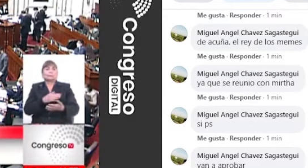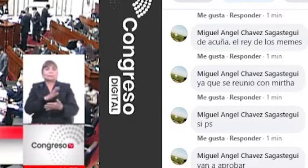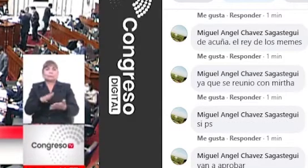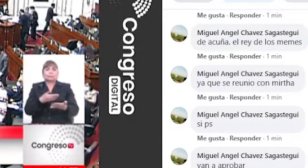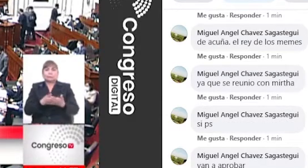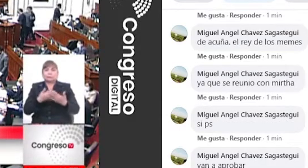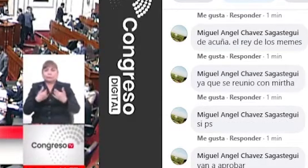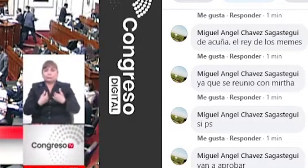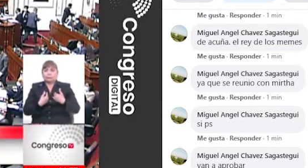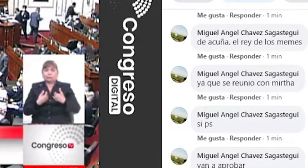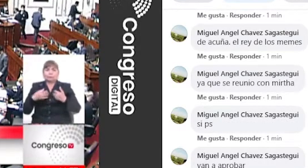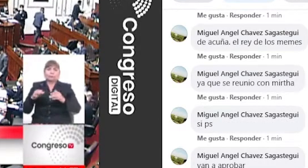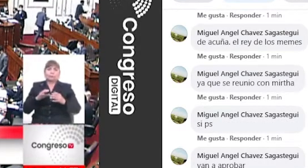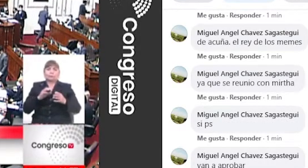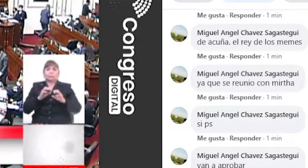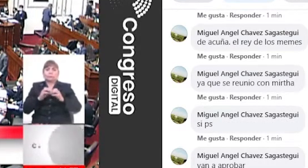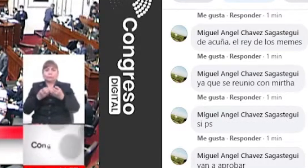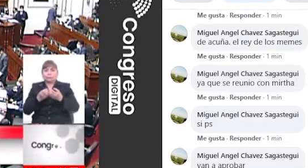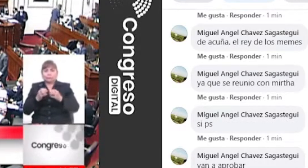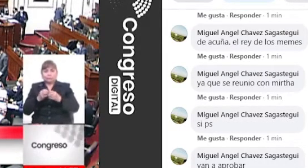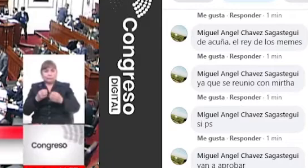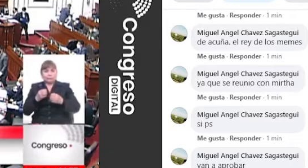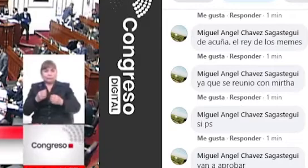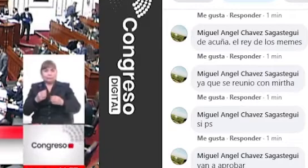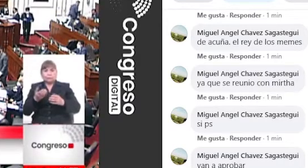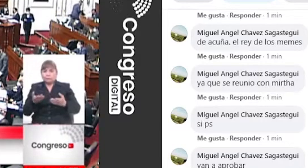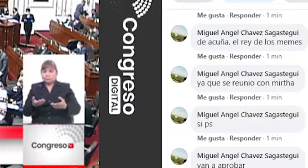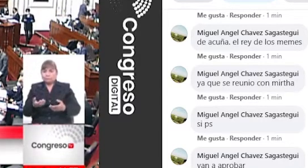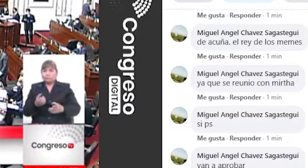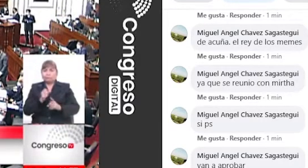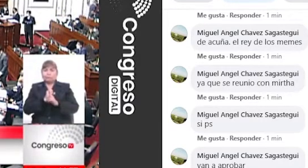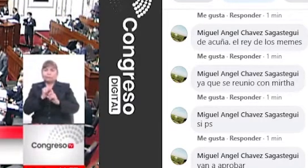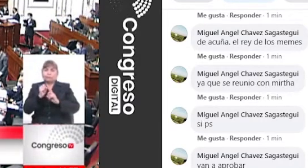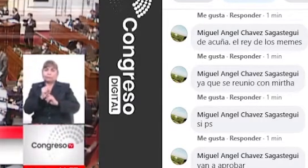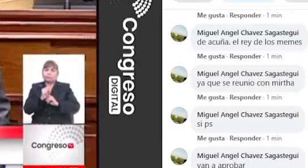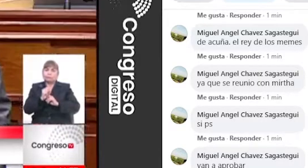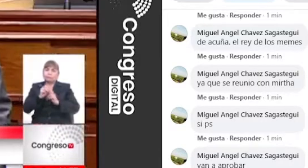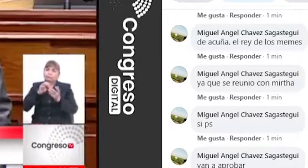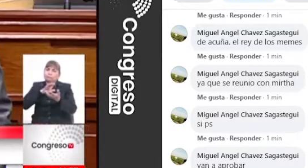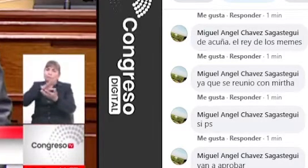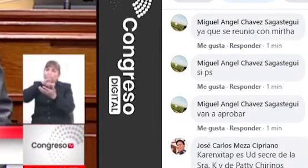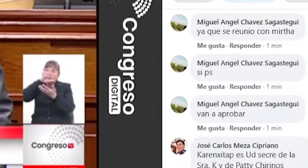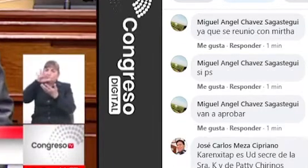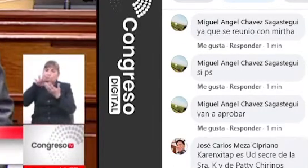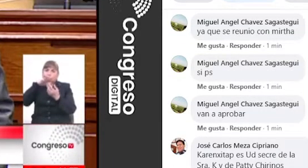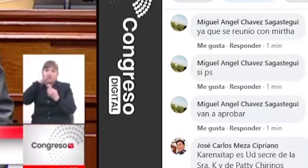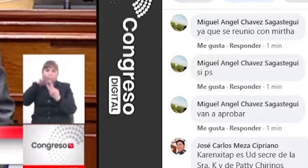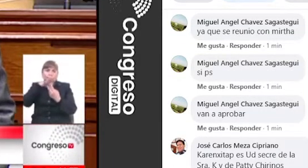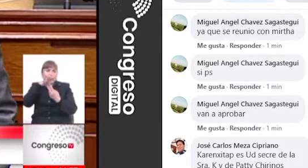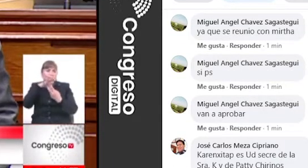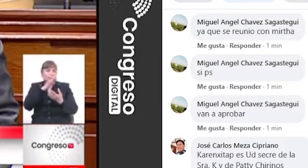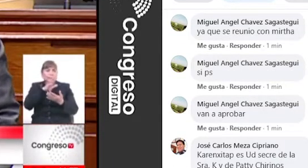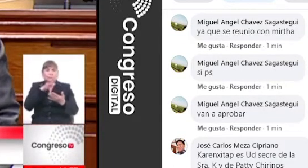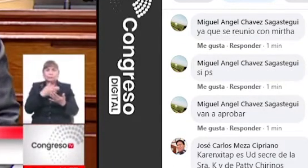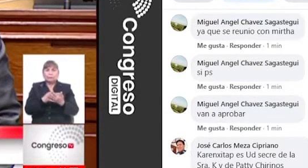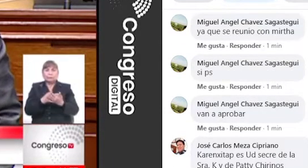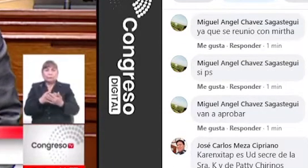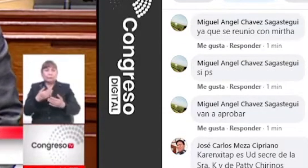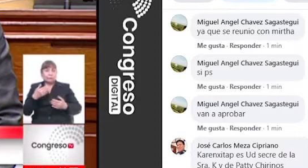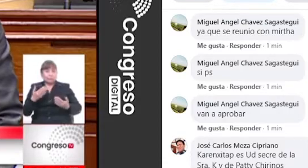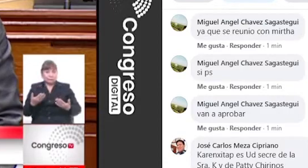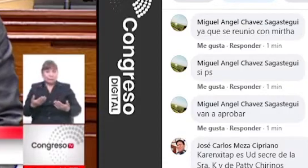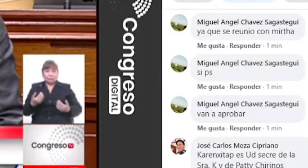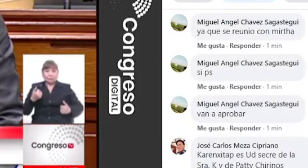acciones realizadas por el sector para promover el desarrollo económico, social, ambiental, a través de nuevos batallones de